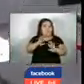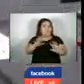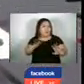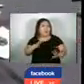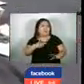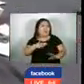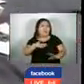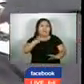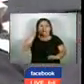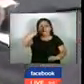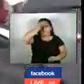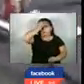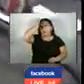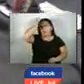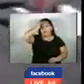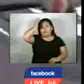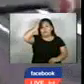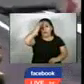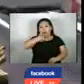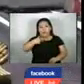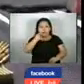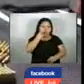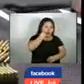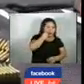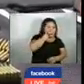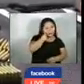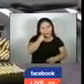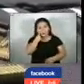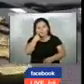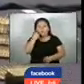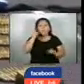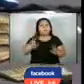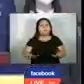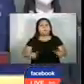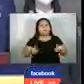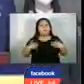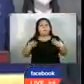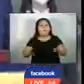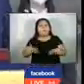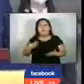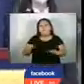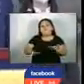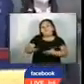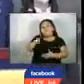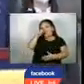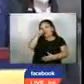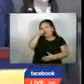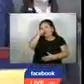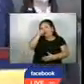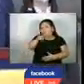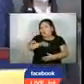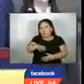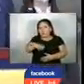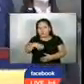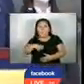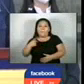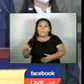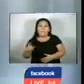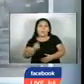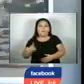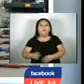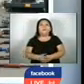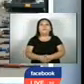con toda esa guerra que tenemos también en contra de la narcoactividad, del